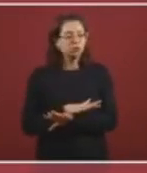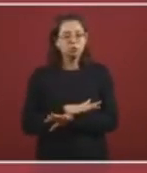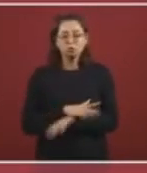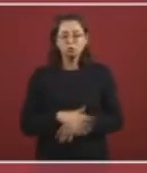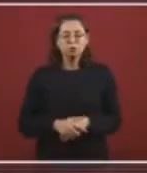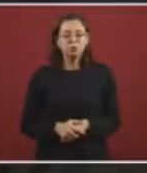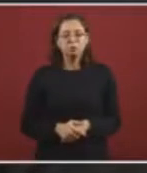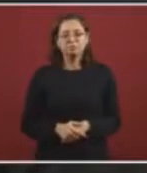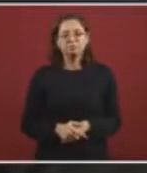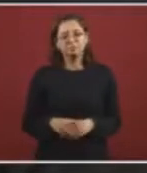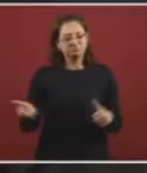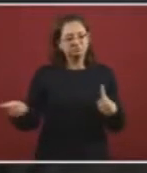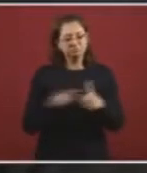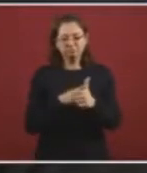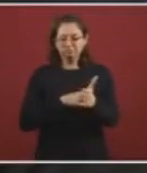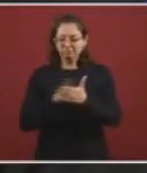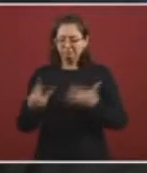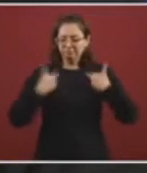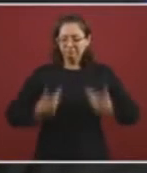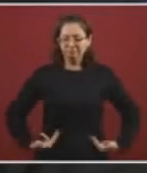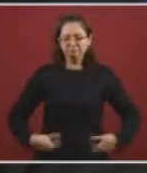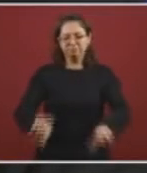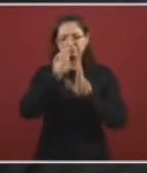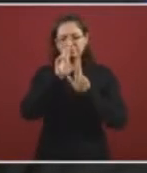por el respeto a los derechos humanos,